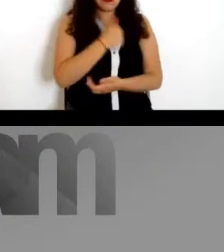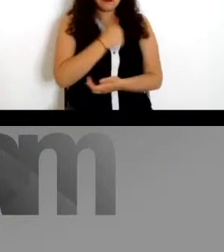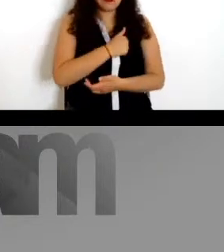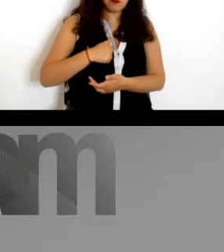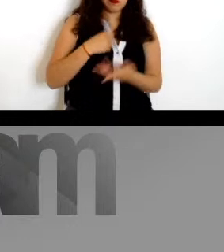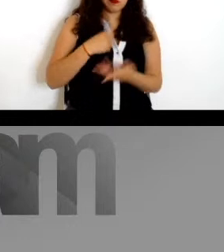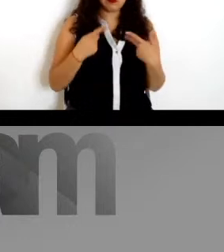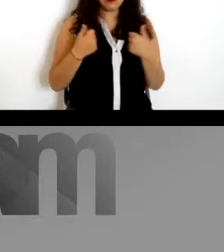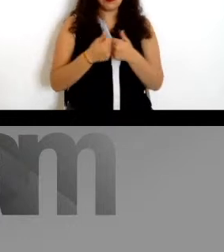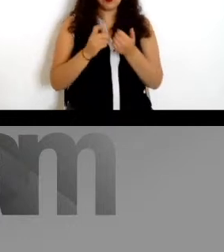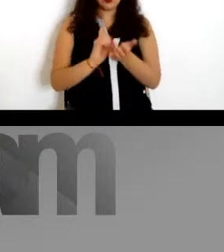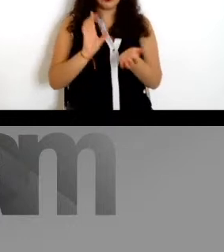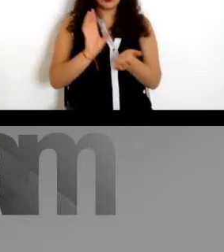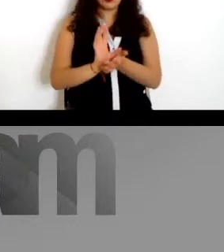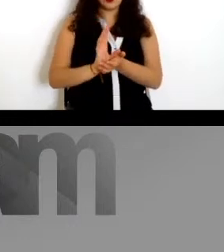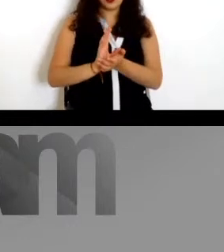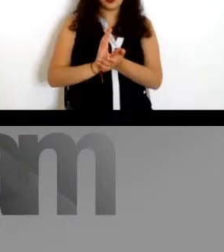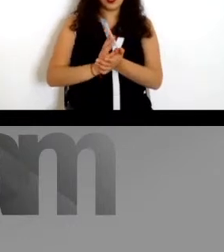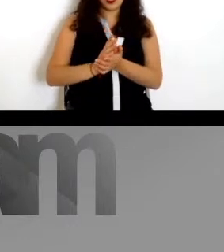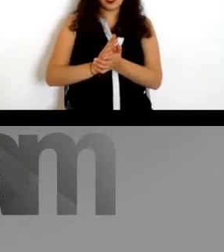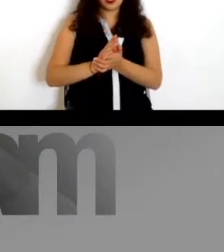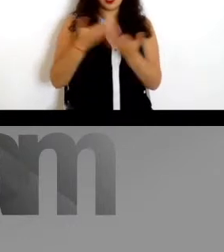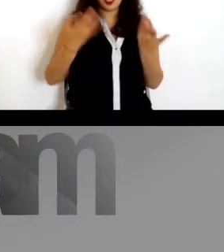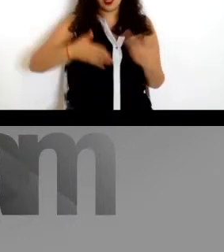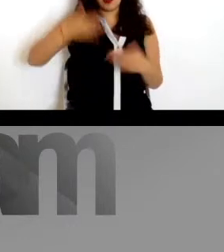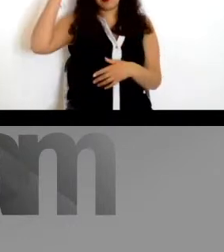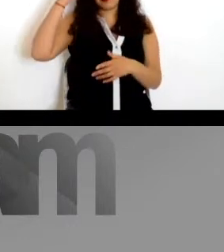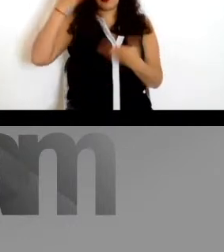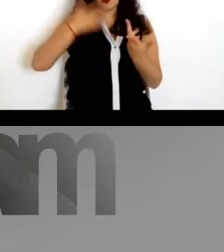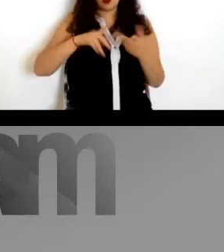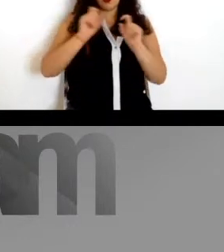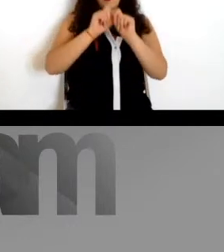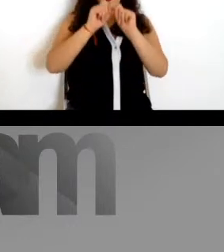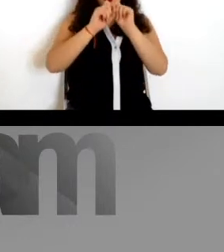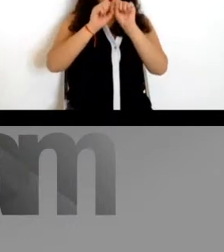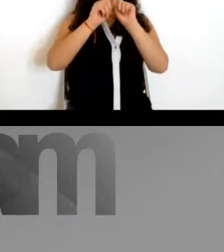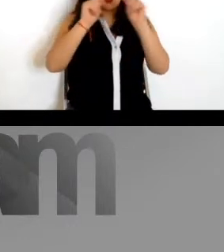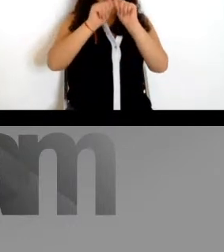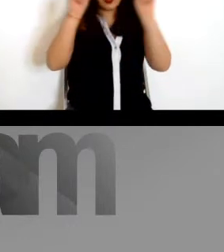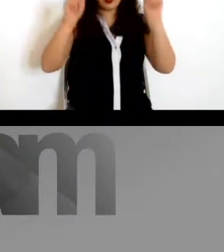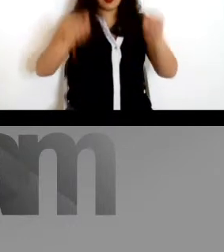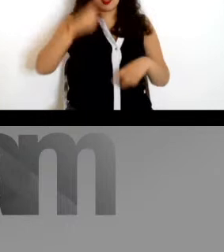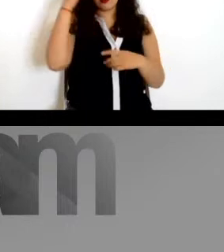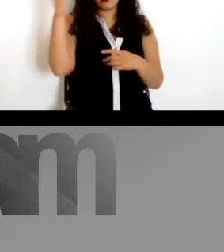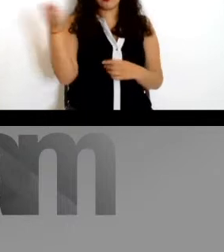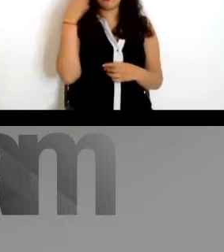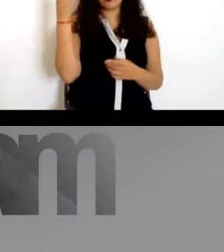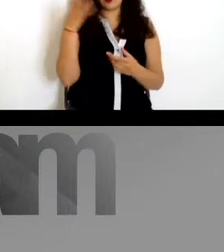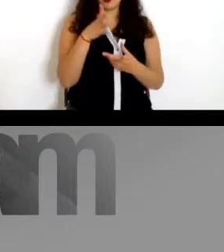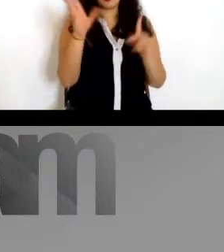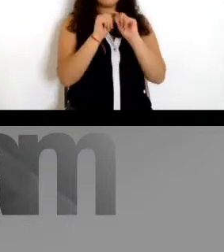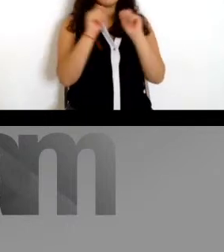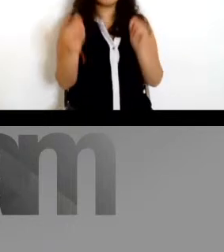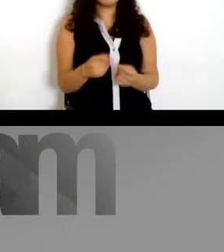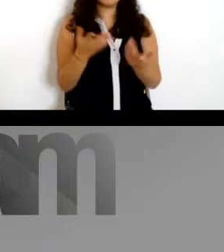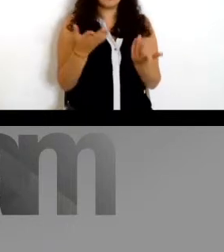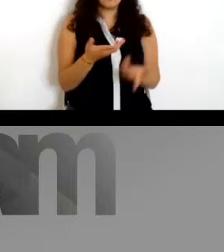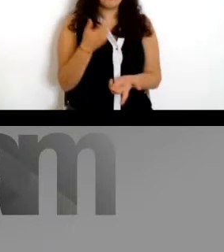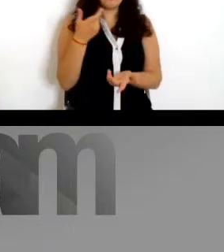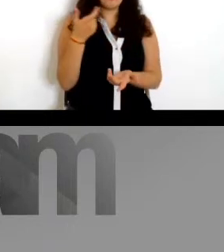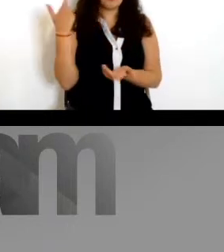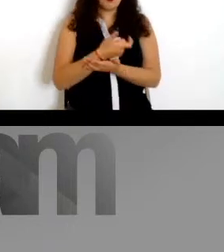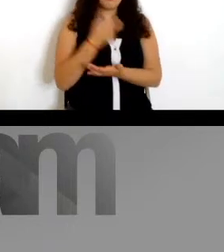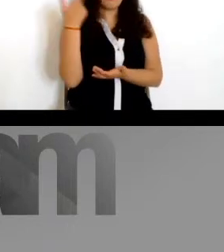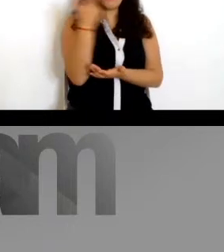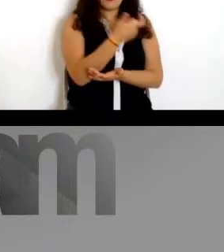que llegan a un título universitario pues lo hacen a través de sistemas particulares, en donde en efecto los costos no son accesibles para